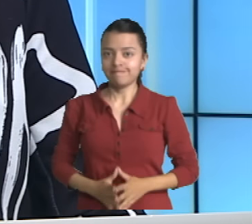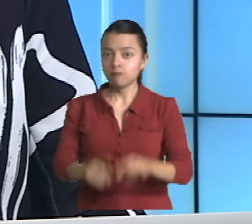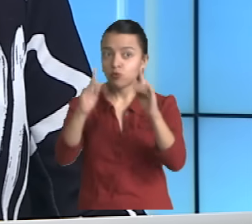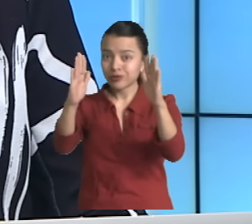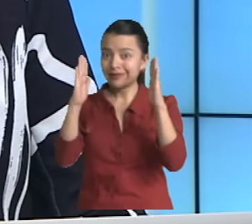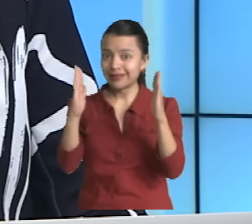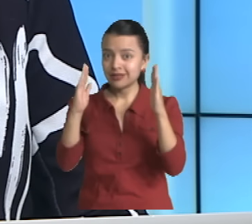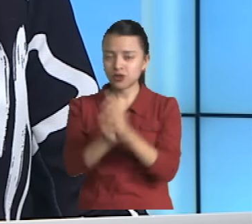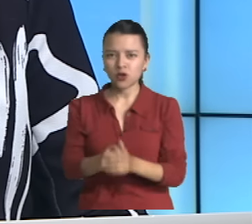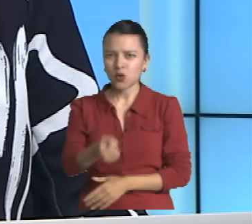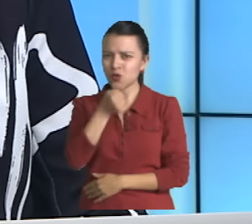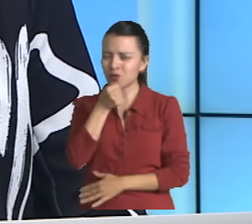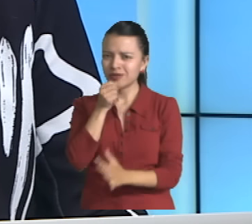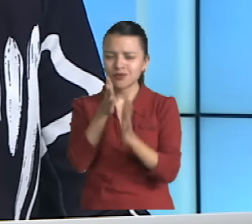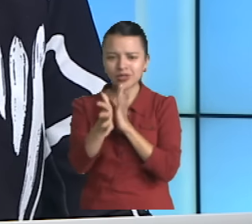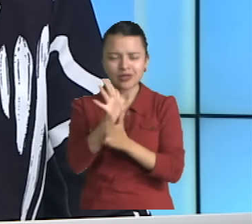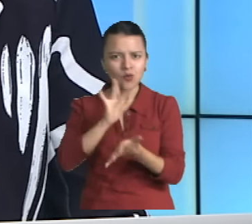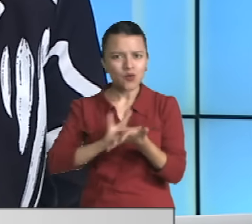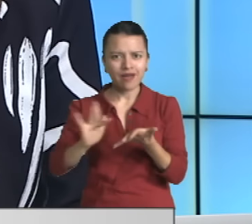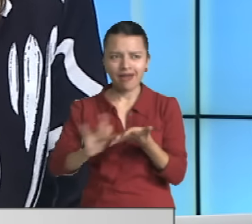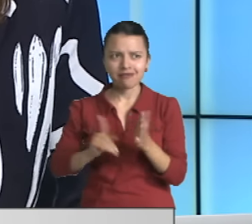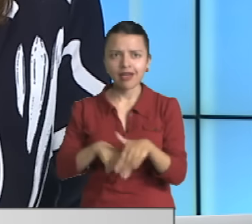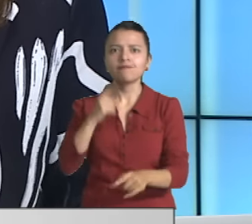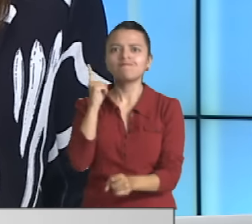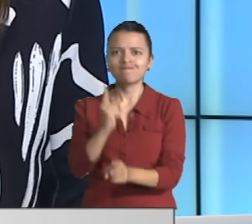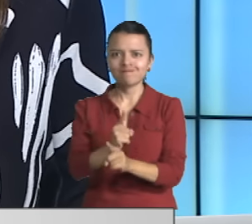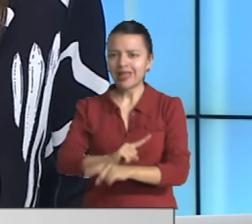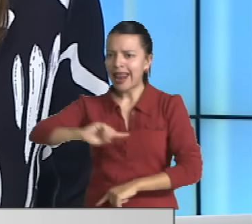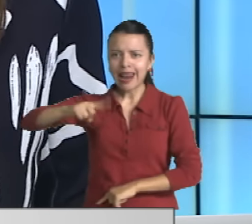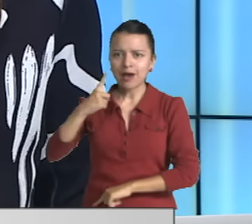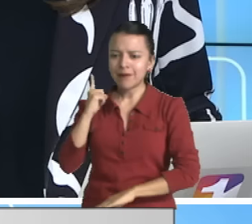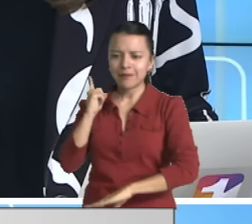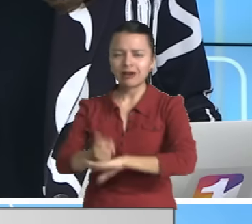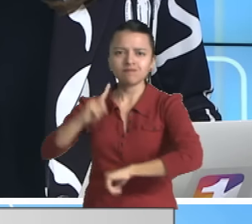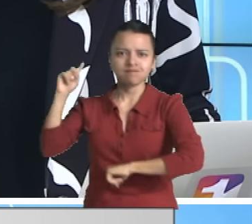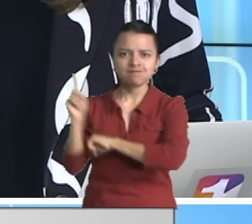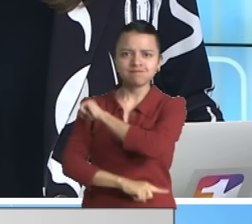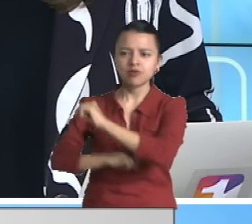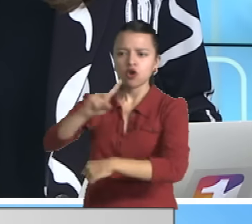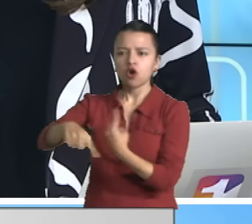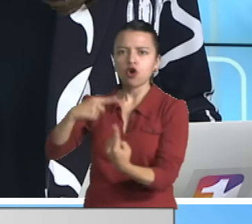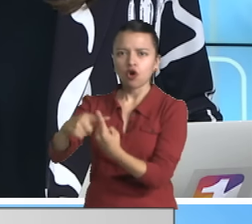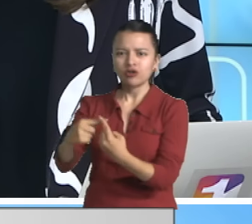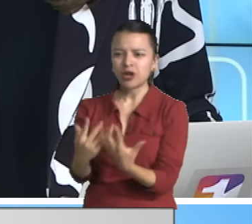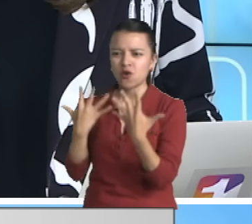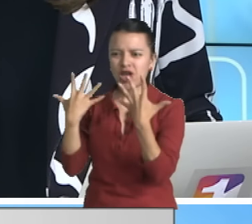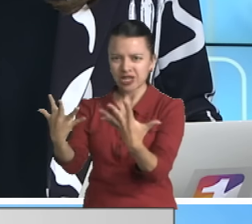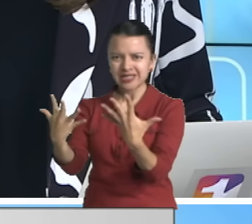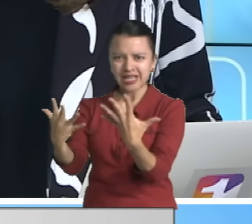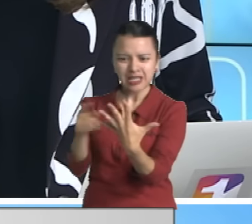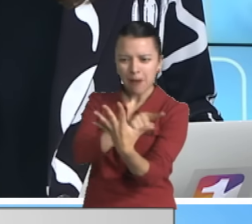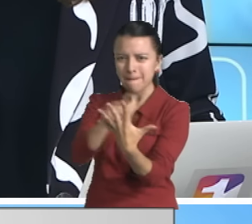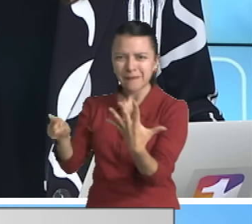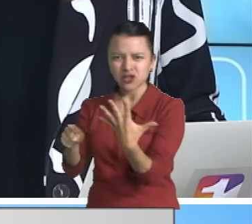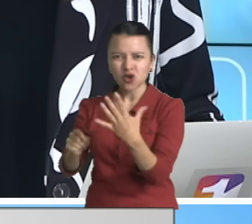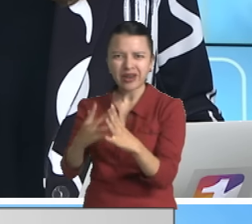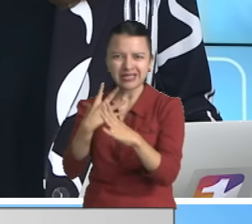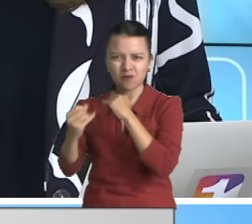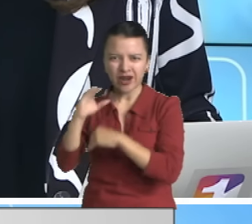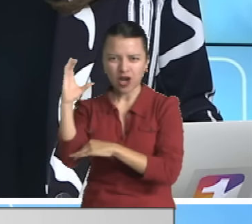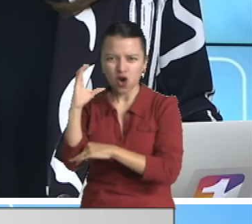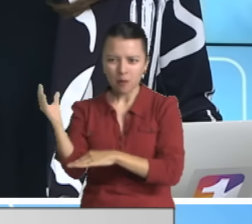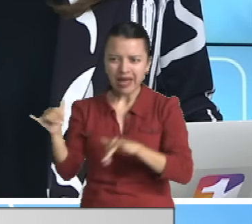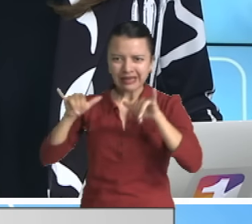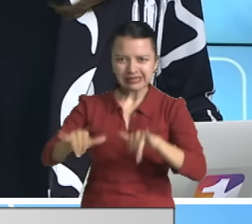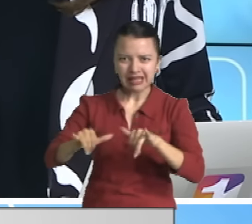Mucha atención, tenemos una información de última hora porque se confirma la primera condena contra uno de los 10 extranjeros capturados en Medellín,